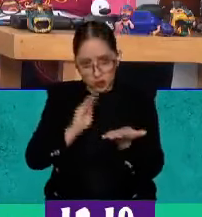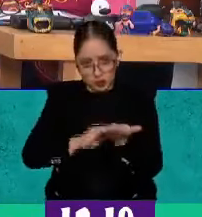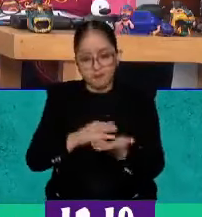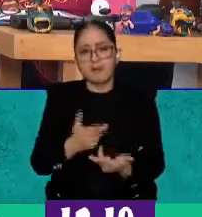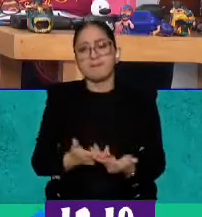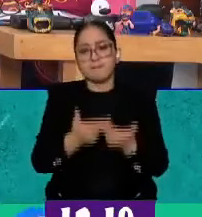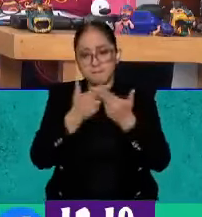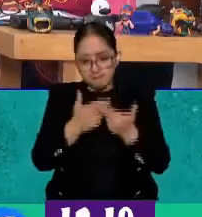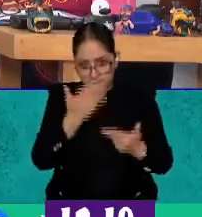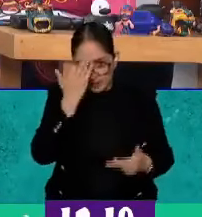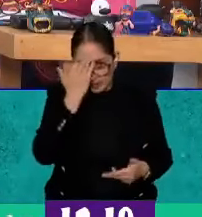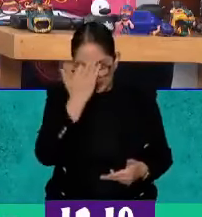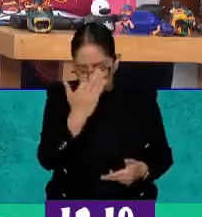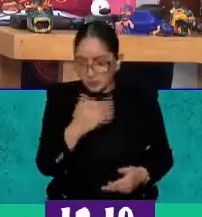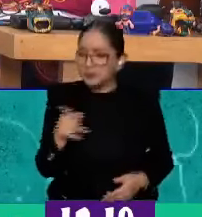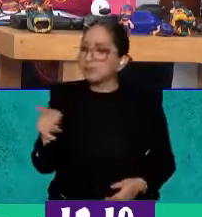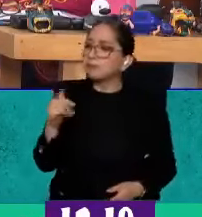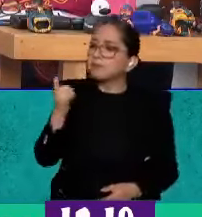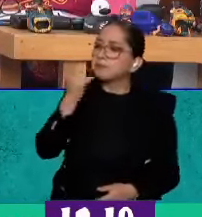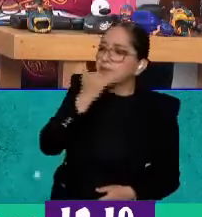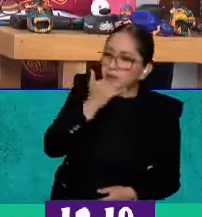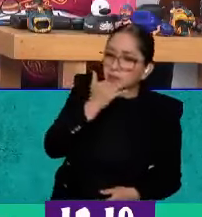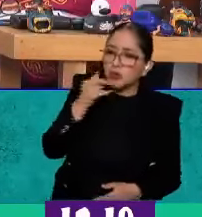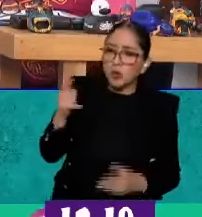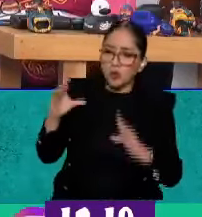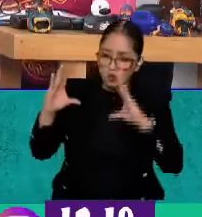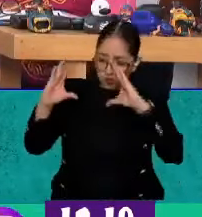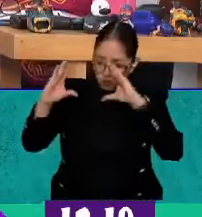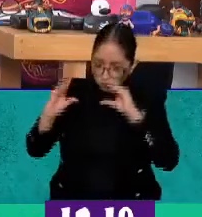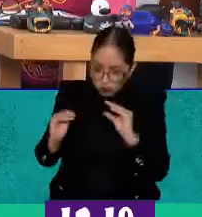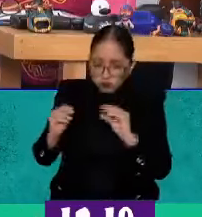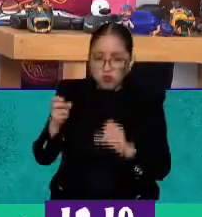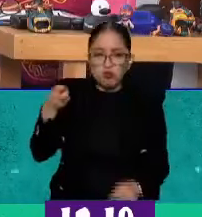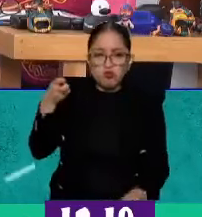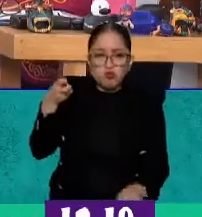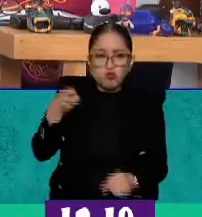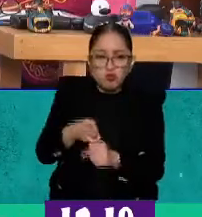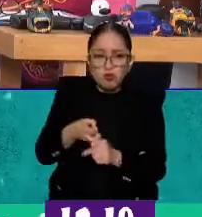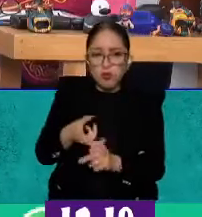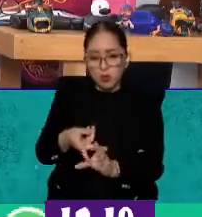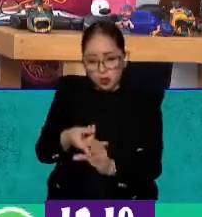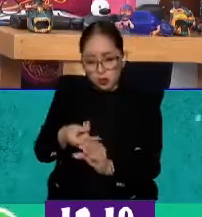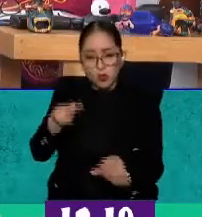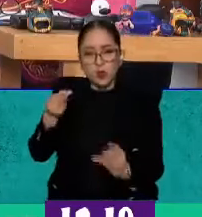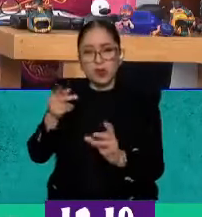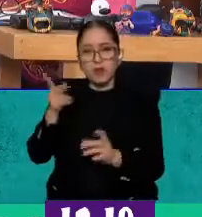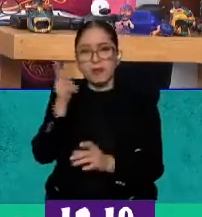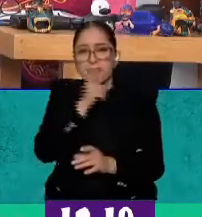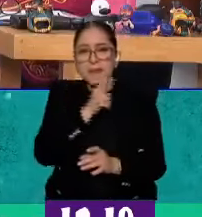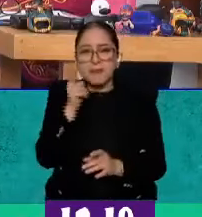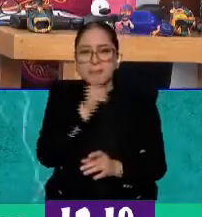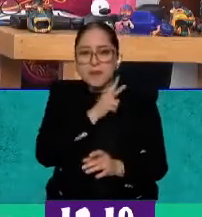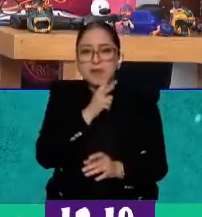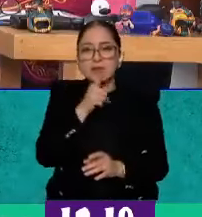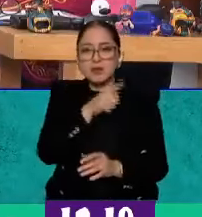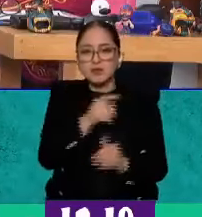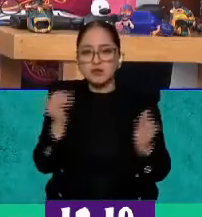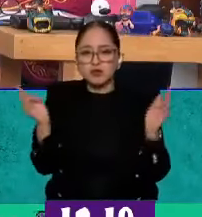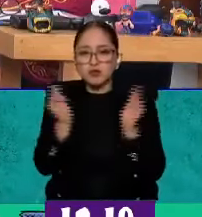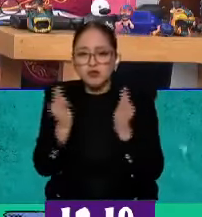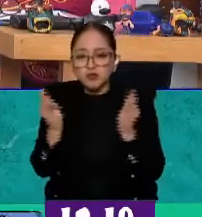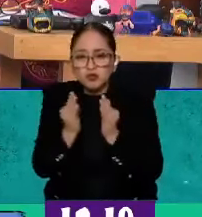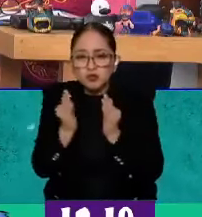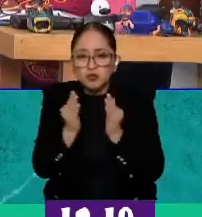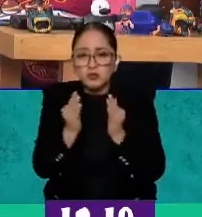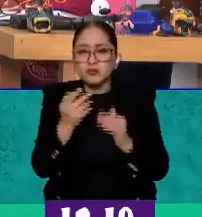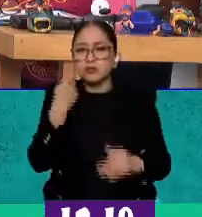Chavita, Rafita, perdón, ¿y al vacío y en congelador duran más? Es que fíjate, el vacío es un momento